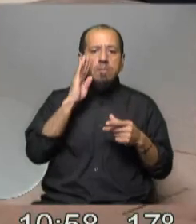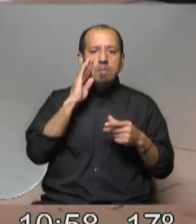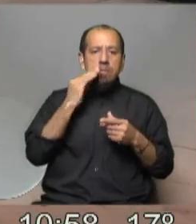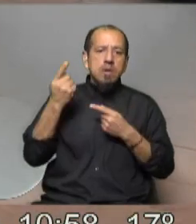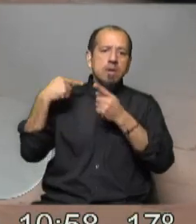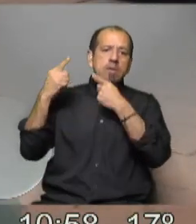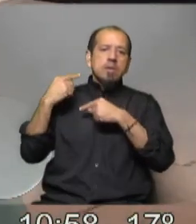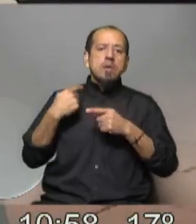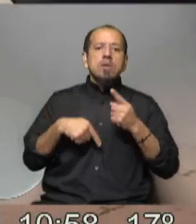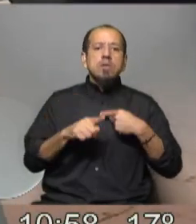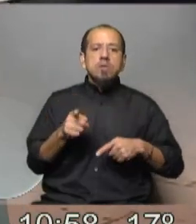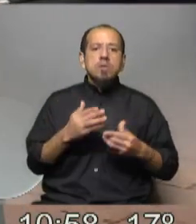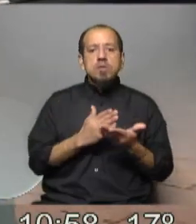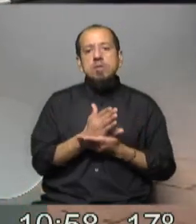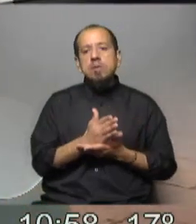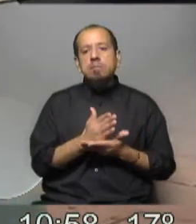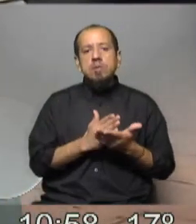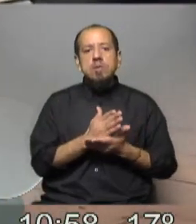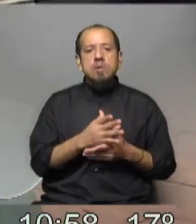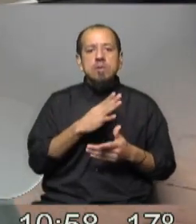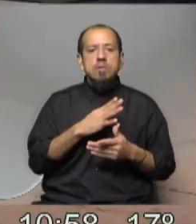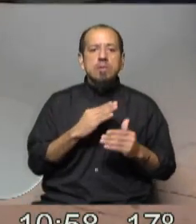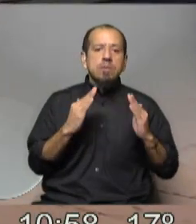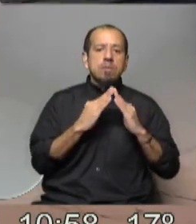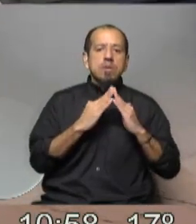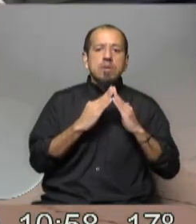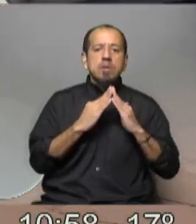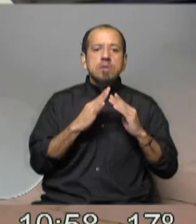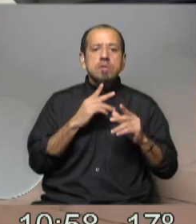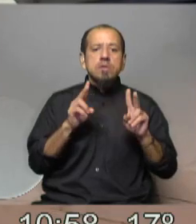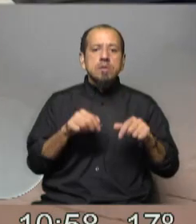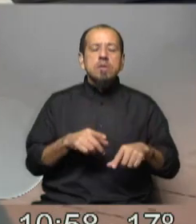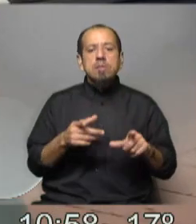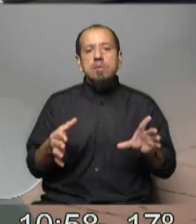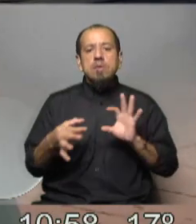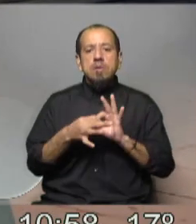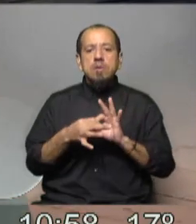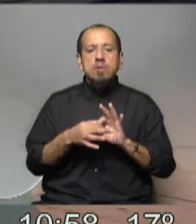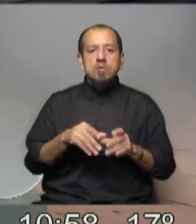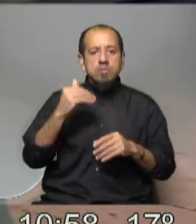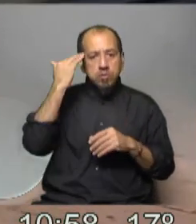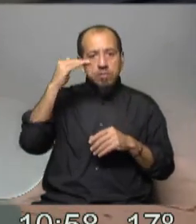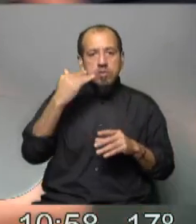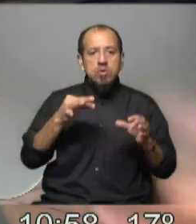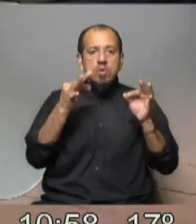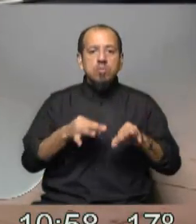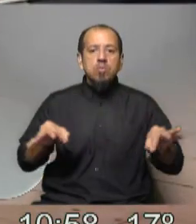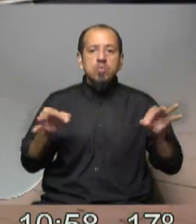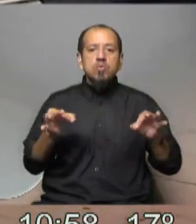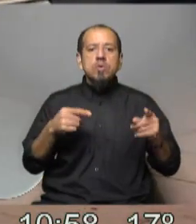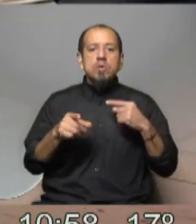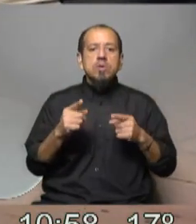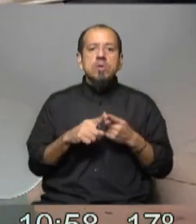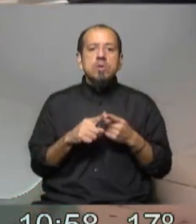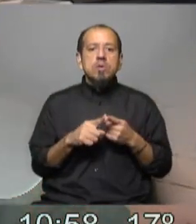de eso inclusive. Entonces siempre estuve, había en casa esa vinculación con la docencia, con la música, con los talleres de